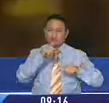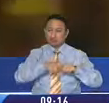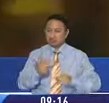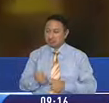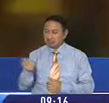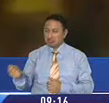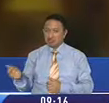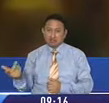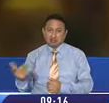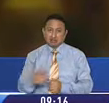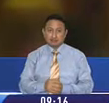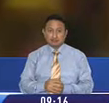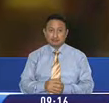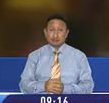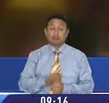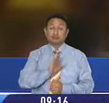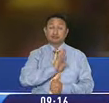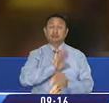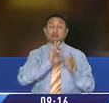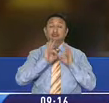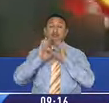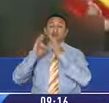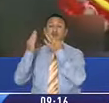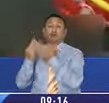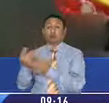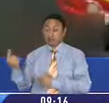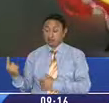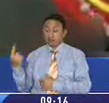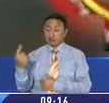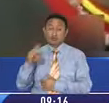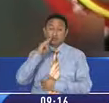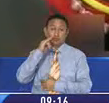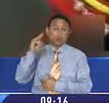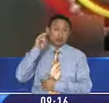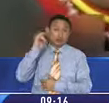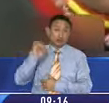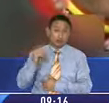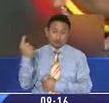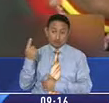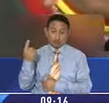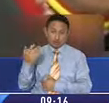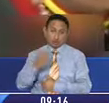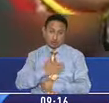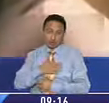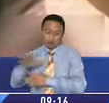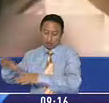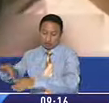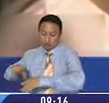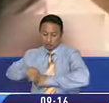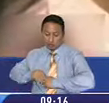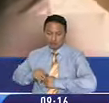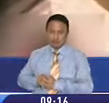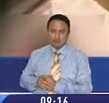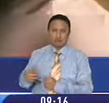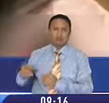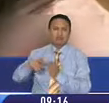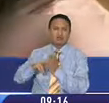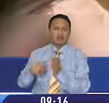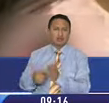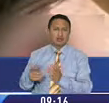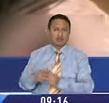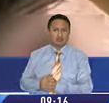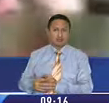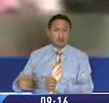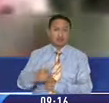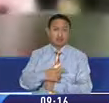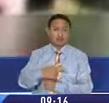del bono. Las familias de las víctimas de femicidios han acogido a las niñas y niños que han quedado en la orfandad, pero esto implica un